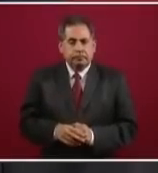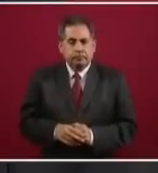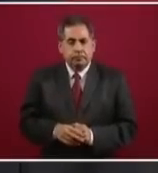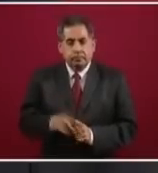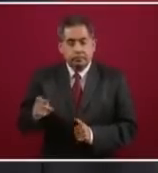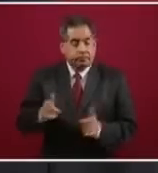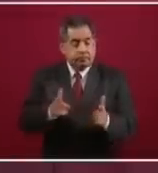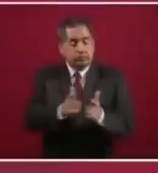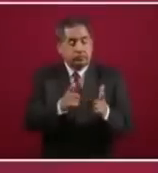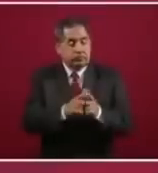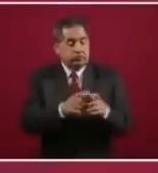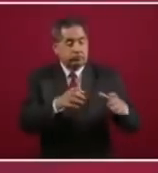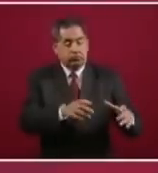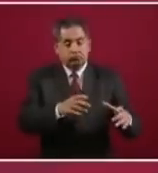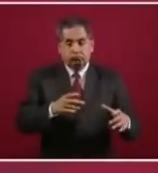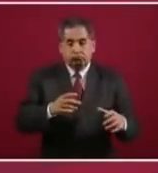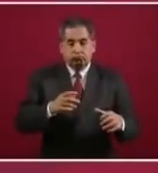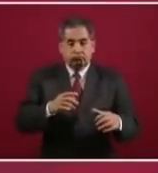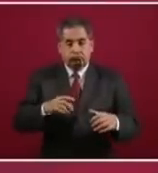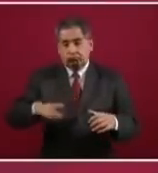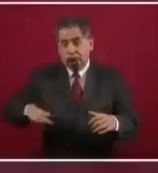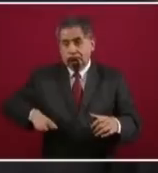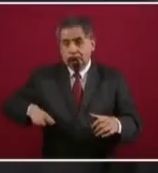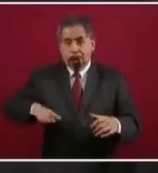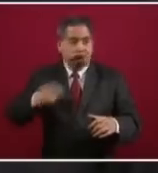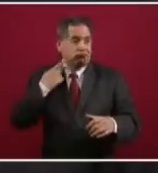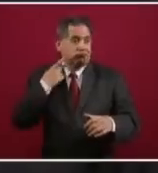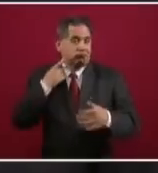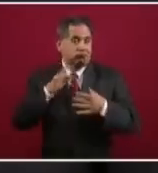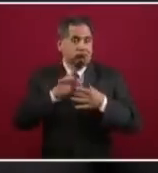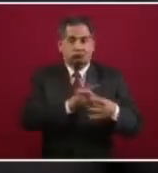El partido que estaba en el gobierno